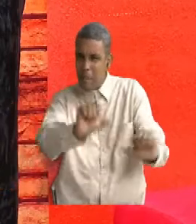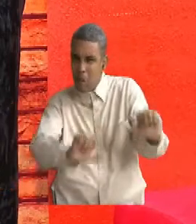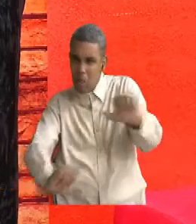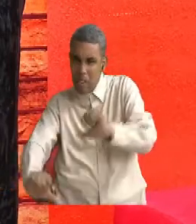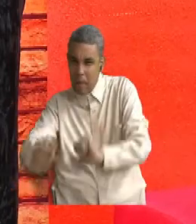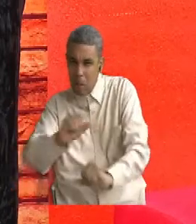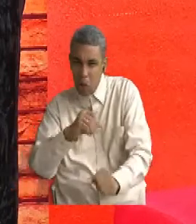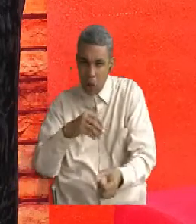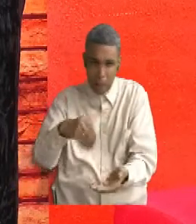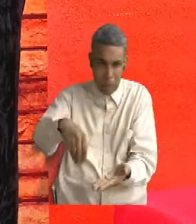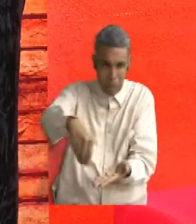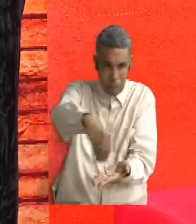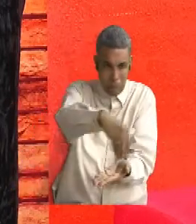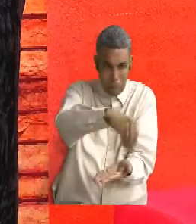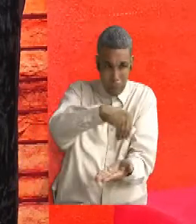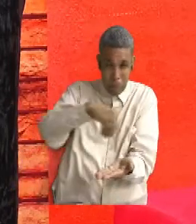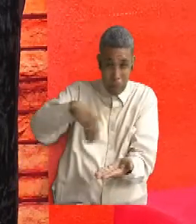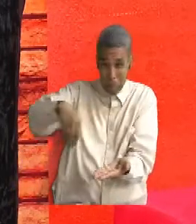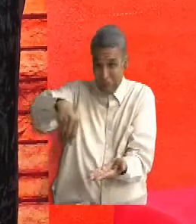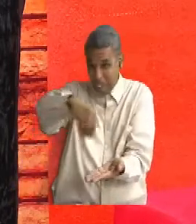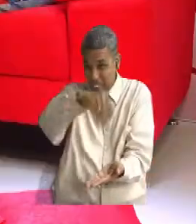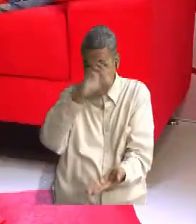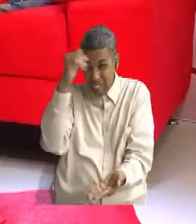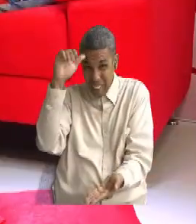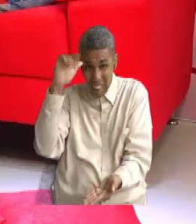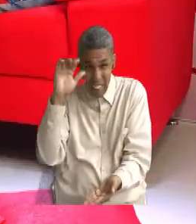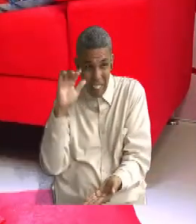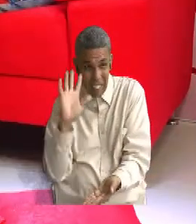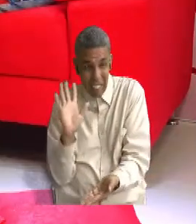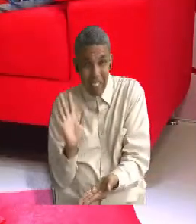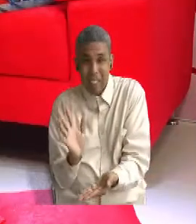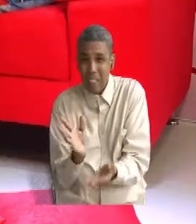tantos... Bueno, ¿lo preparamos con especias?